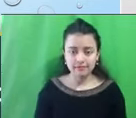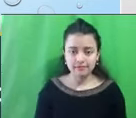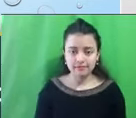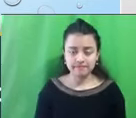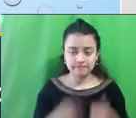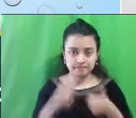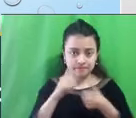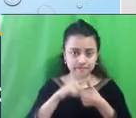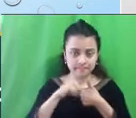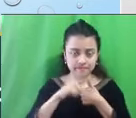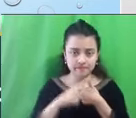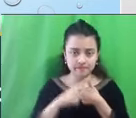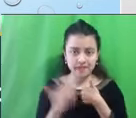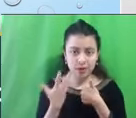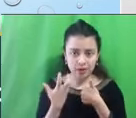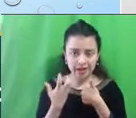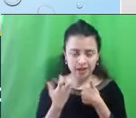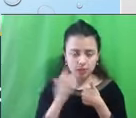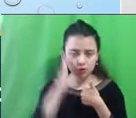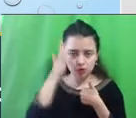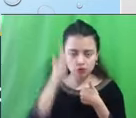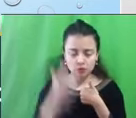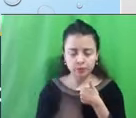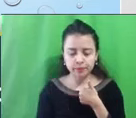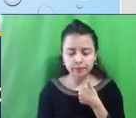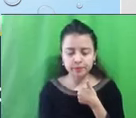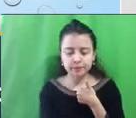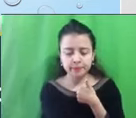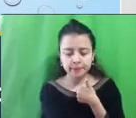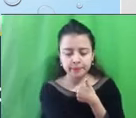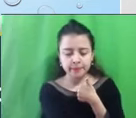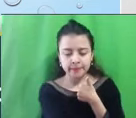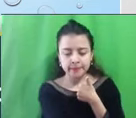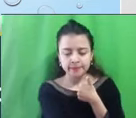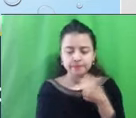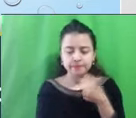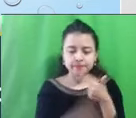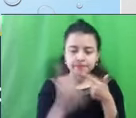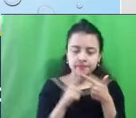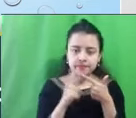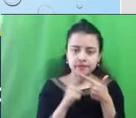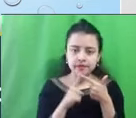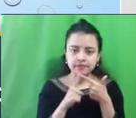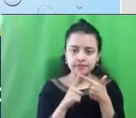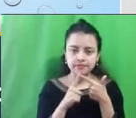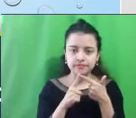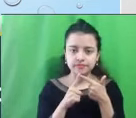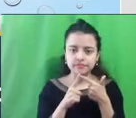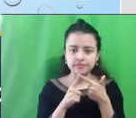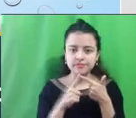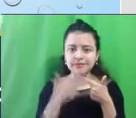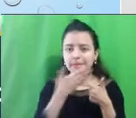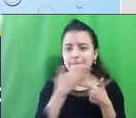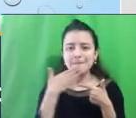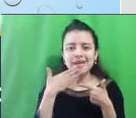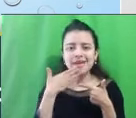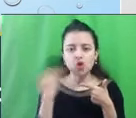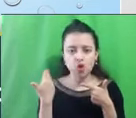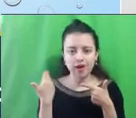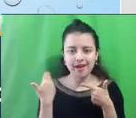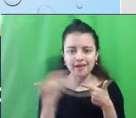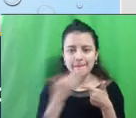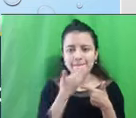que está proyectado por hacer. El segundo punto es la optimización, que era lo que estábamos hablando de la